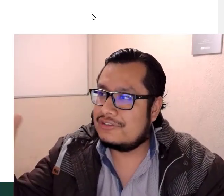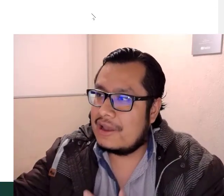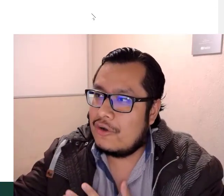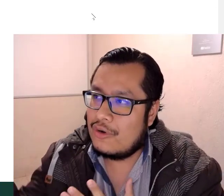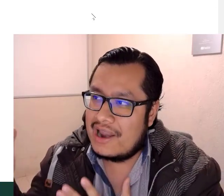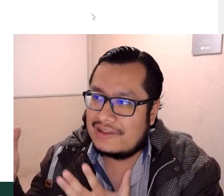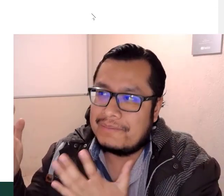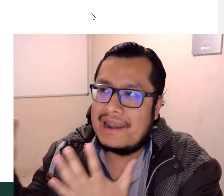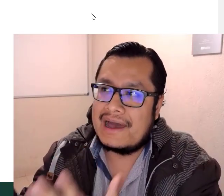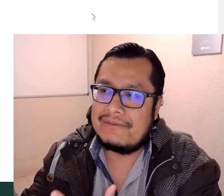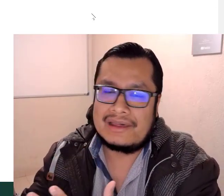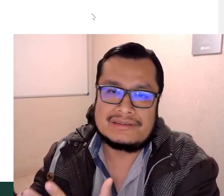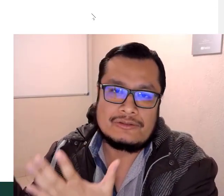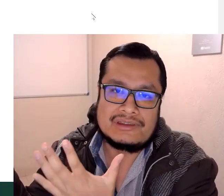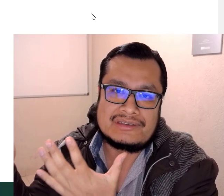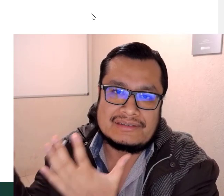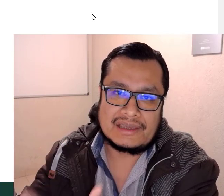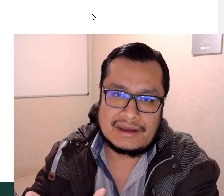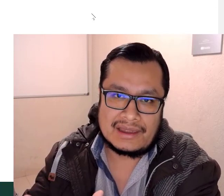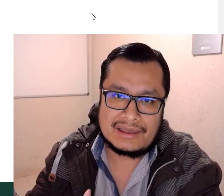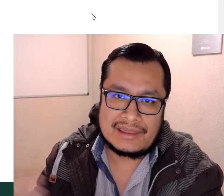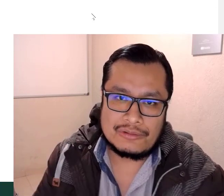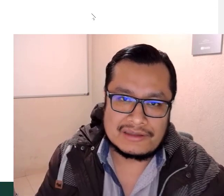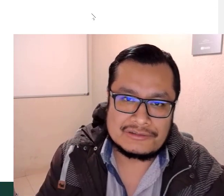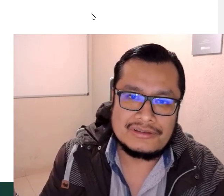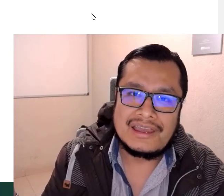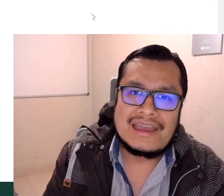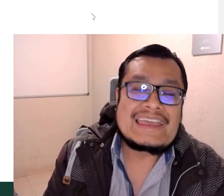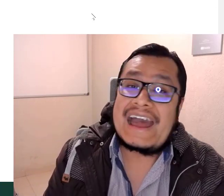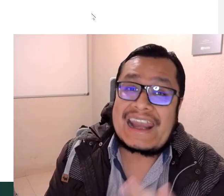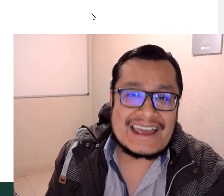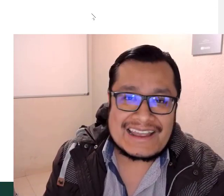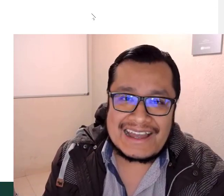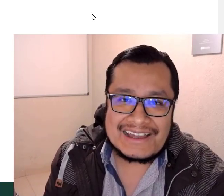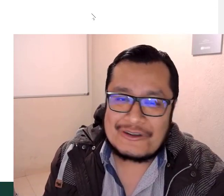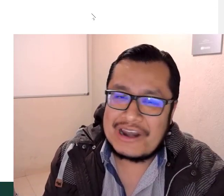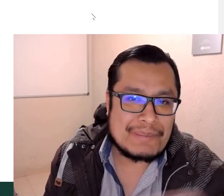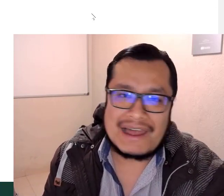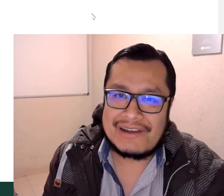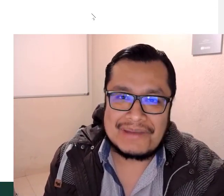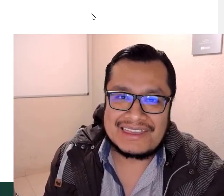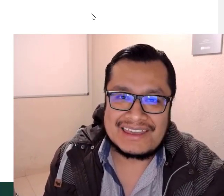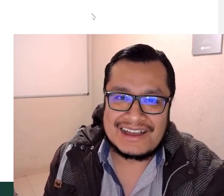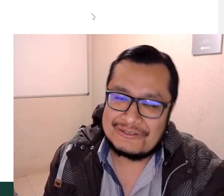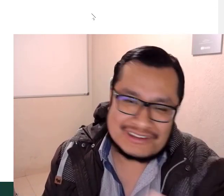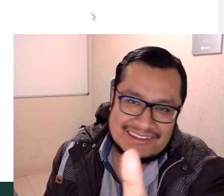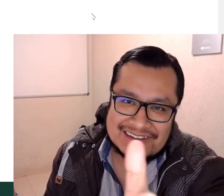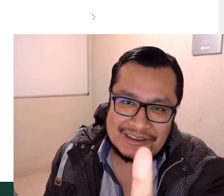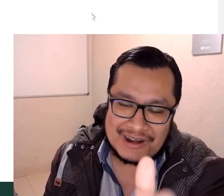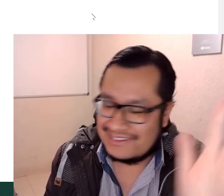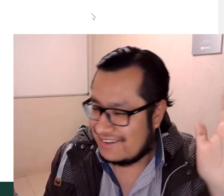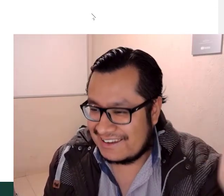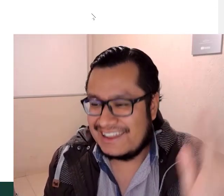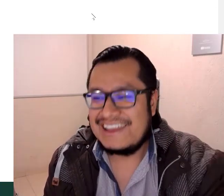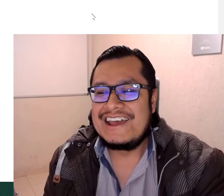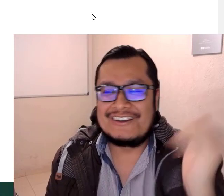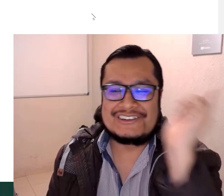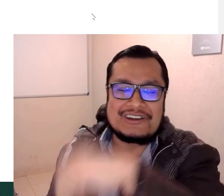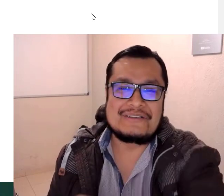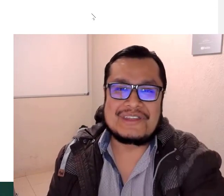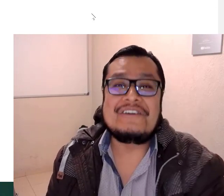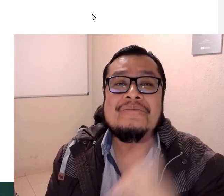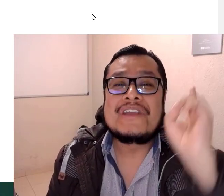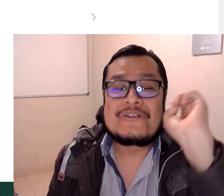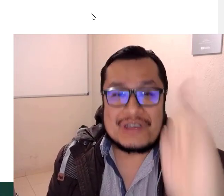vídeo los dejo con las palabras de nuestra secretaria de educación que arranca con la palabra mágica ustedes ya saben cuáles salen